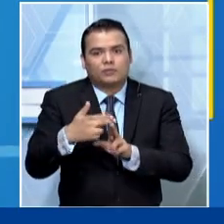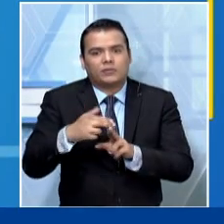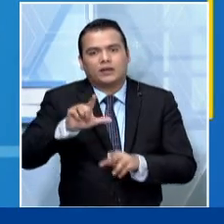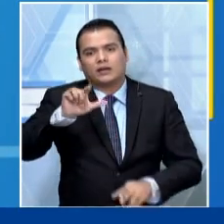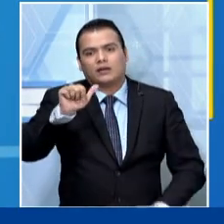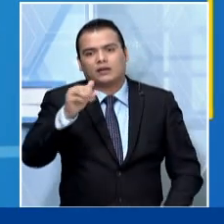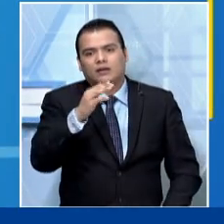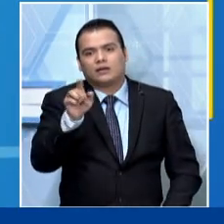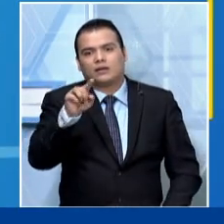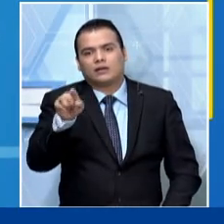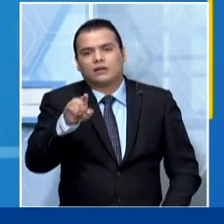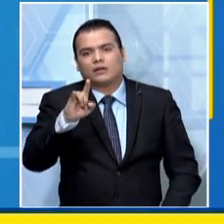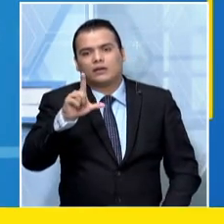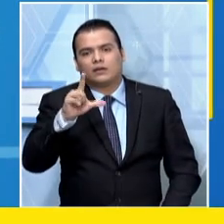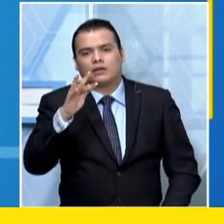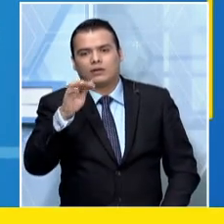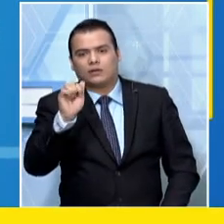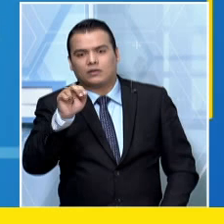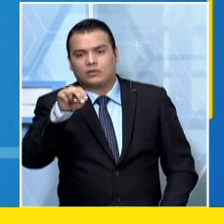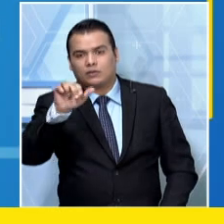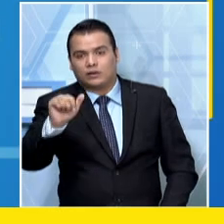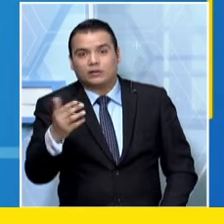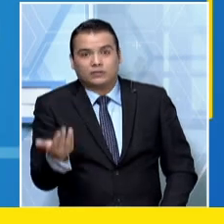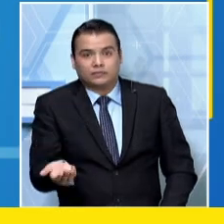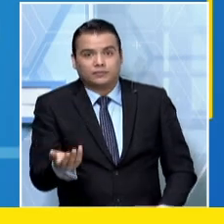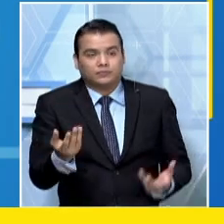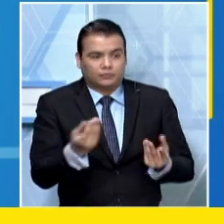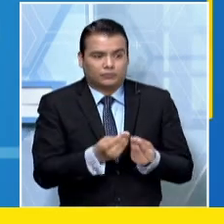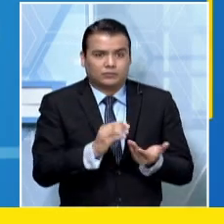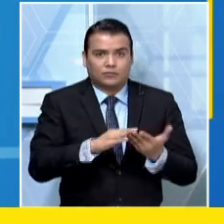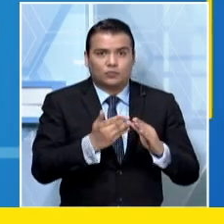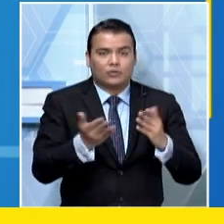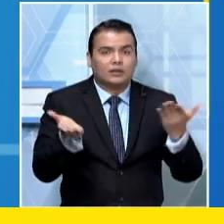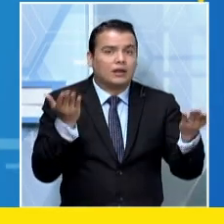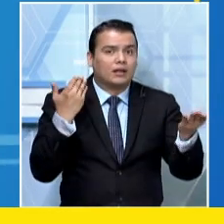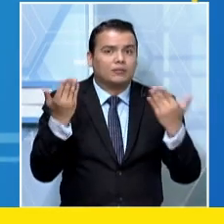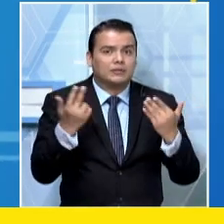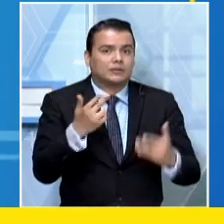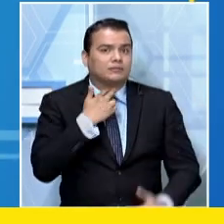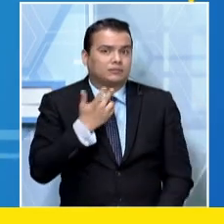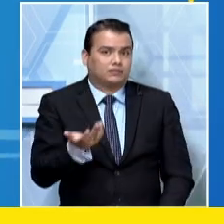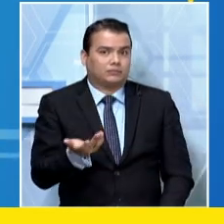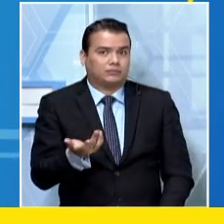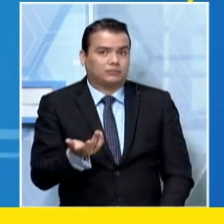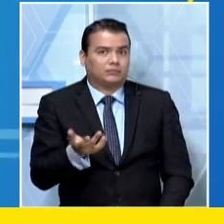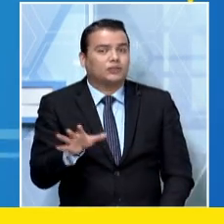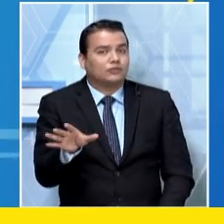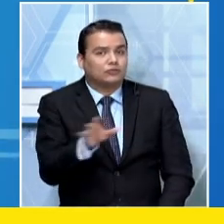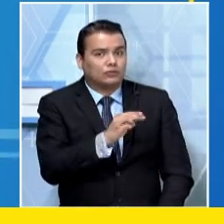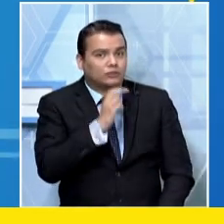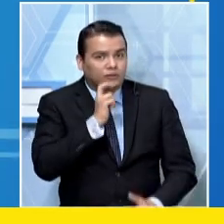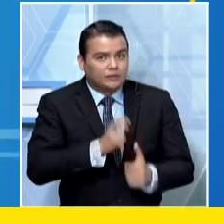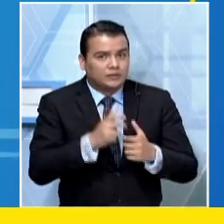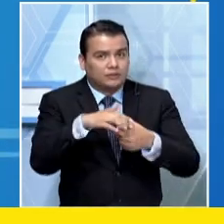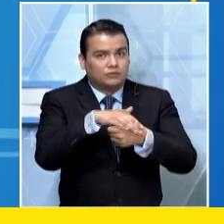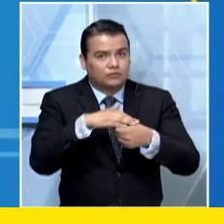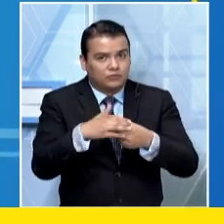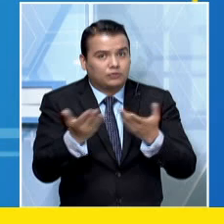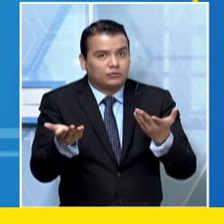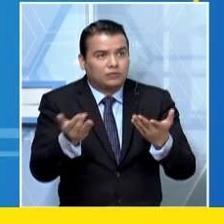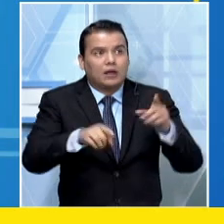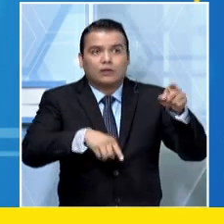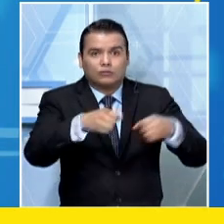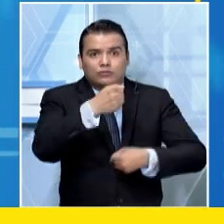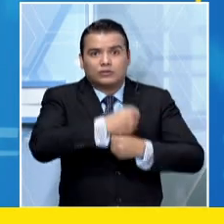alza está resintiendo completamente a la comunidad campesina, a los asalariados del campo, a la gente que tiene algún